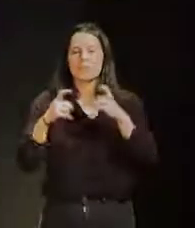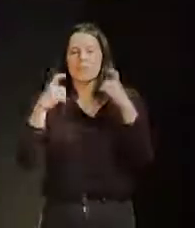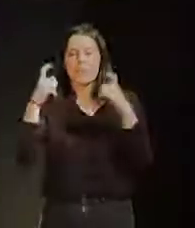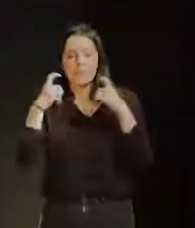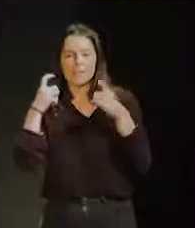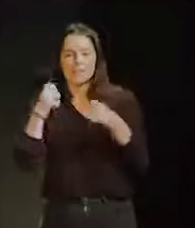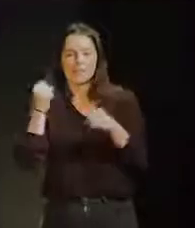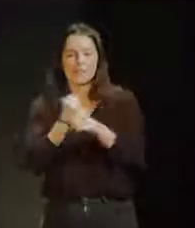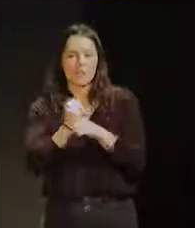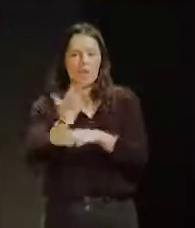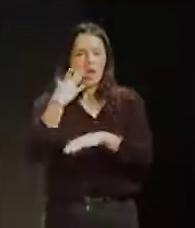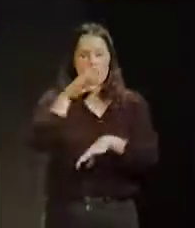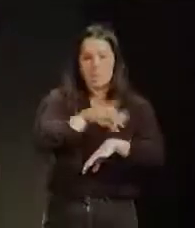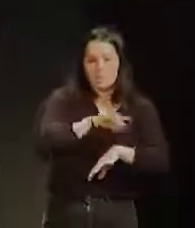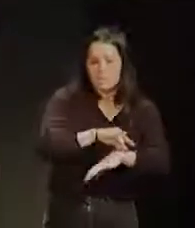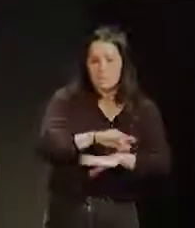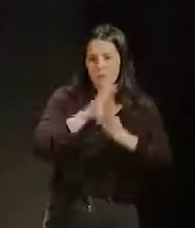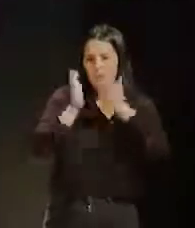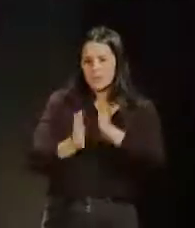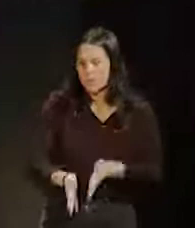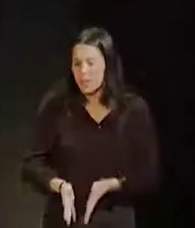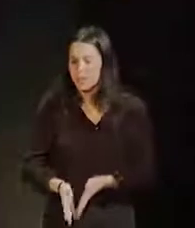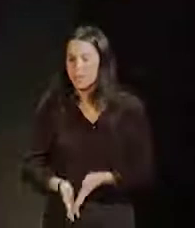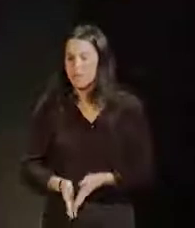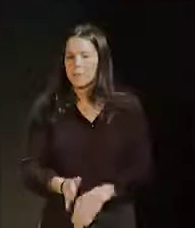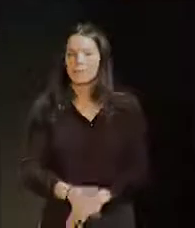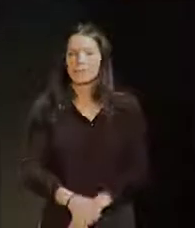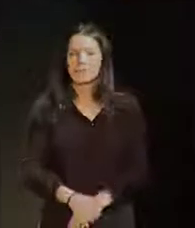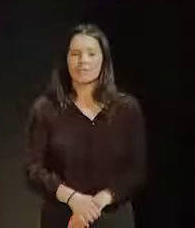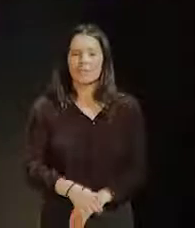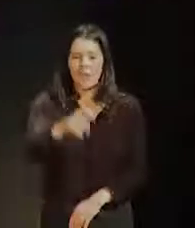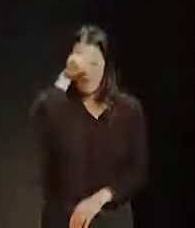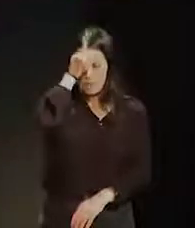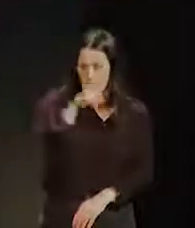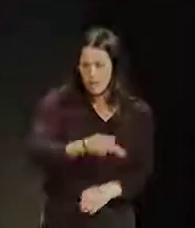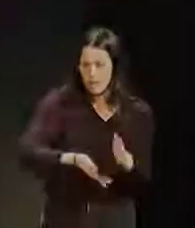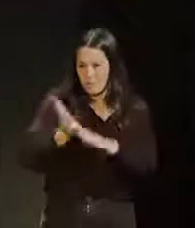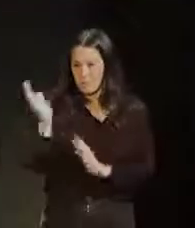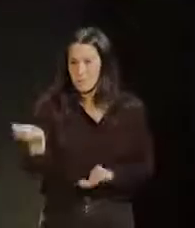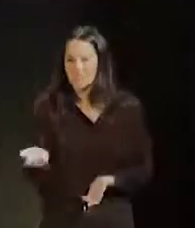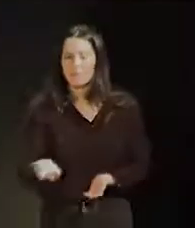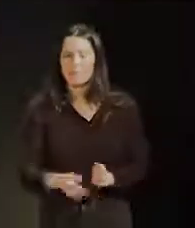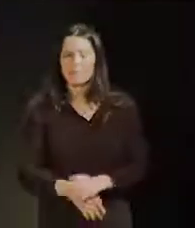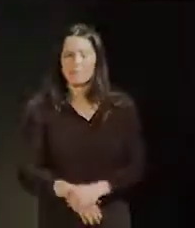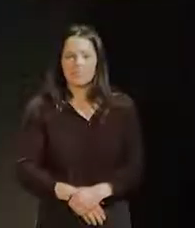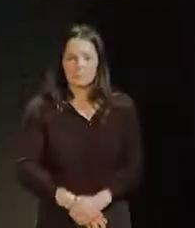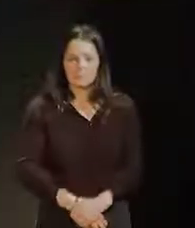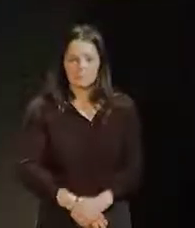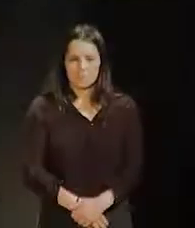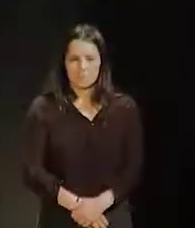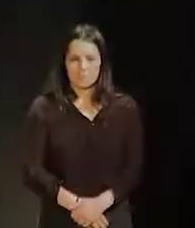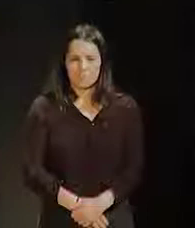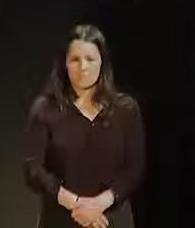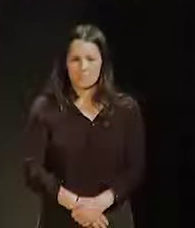España, a México, como no había dinero, nadie respondía, Alemania. Pero igual, llegamos a